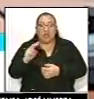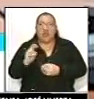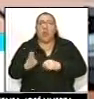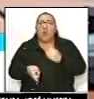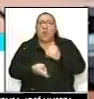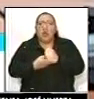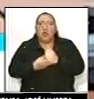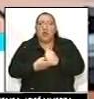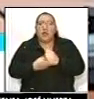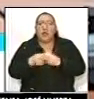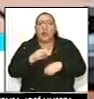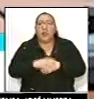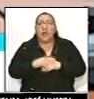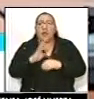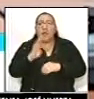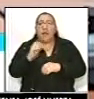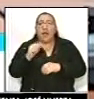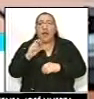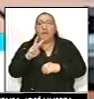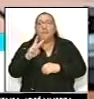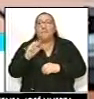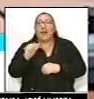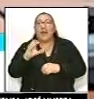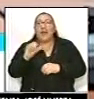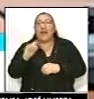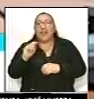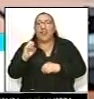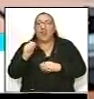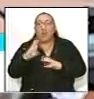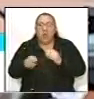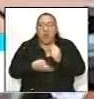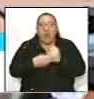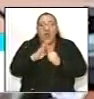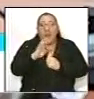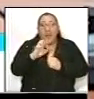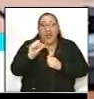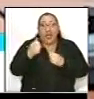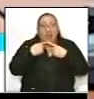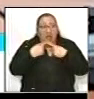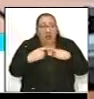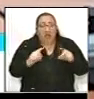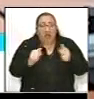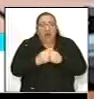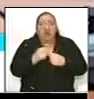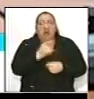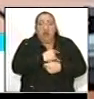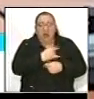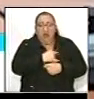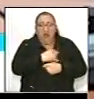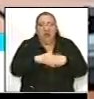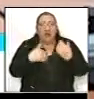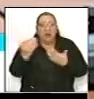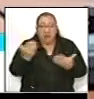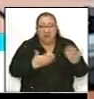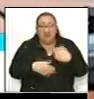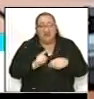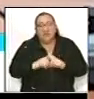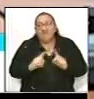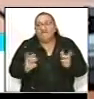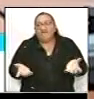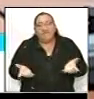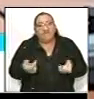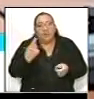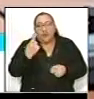se haga una difusión a nivel nacional, para que están prestos las universidades de recibirnos, pero no uno